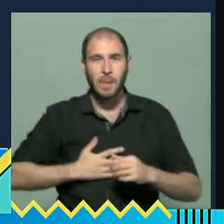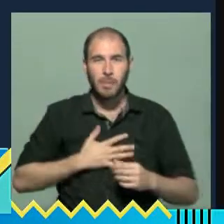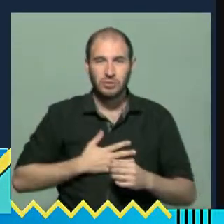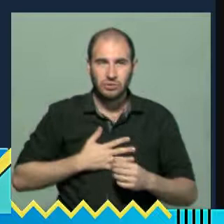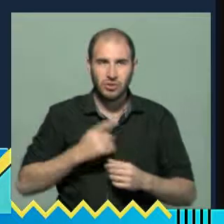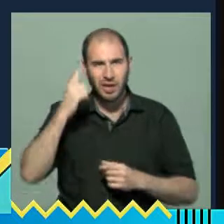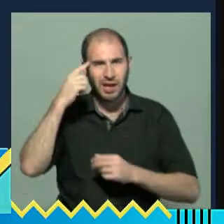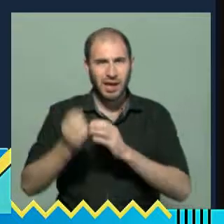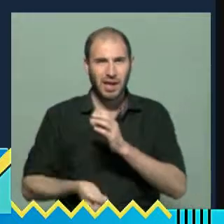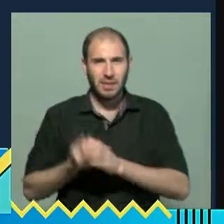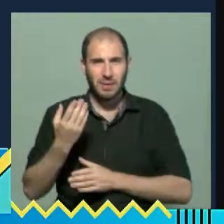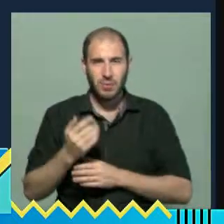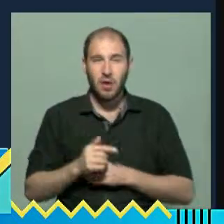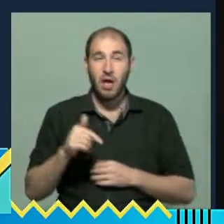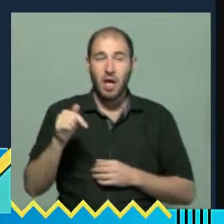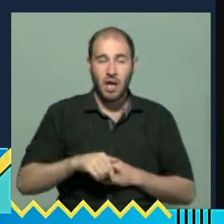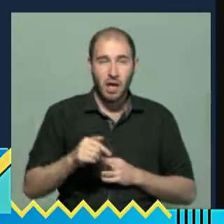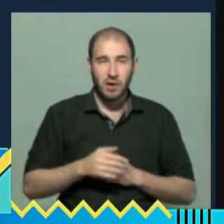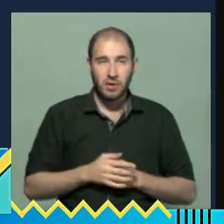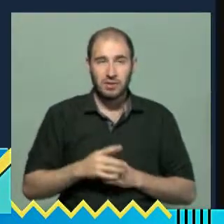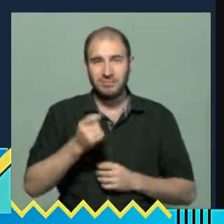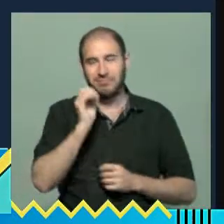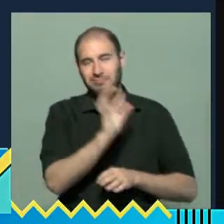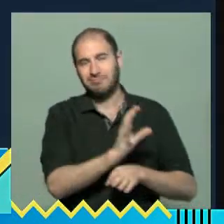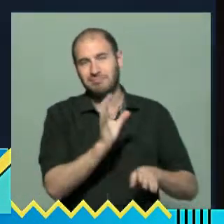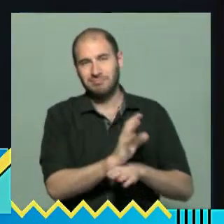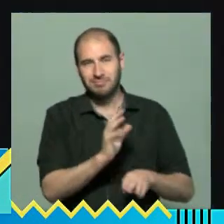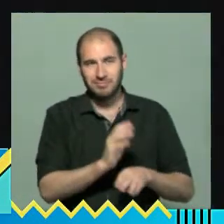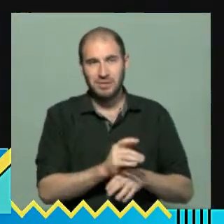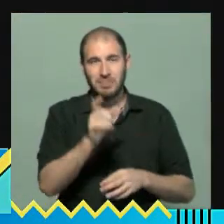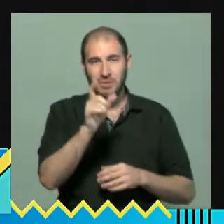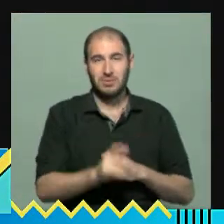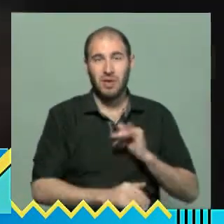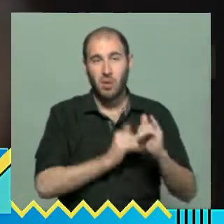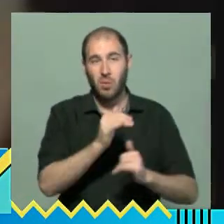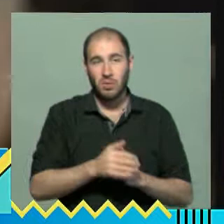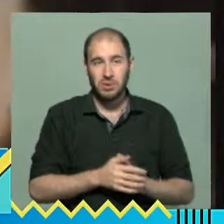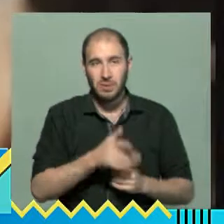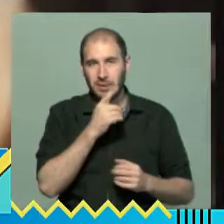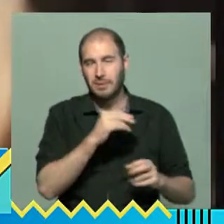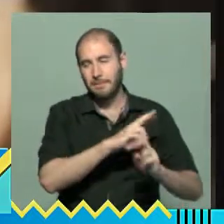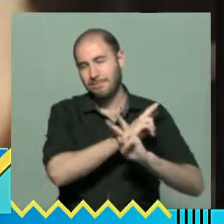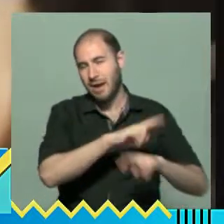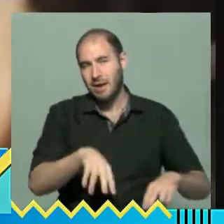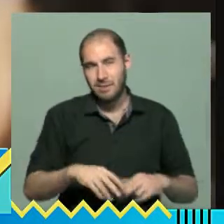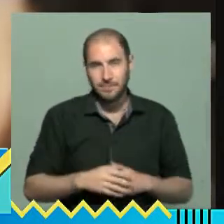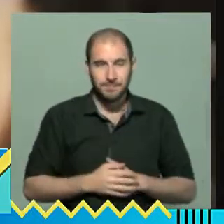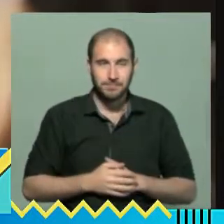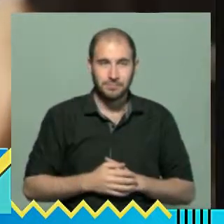y el creativo, y hoy nos morimos de la risa de eso, y el que lo dice, lo sepultamos. No